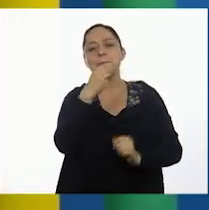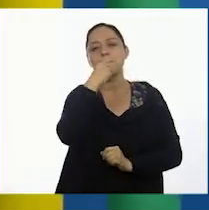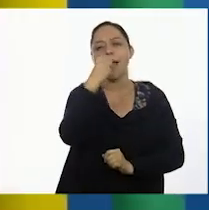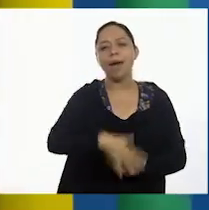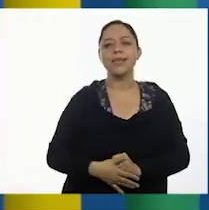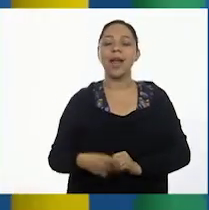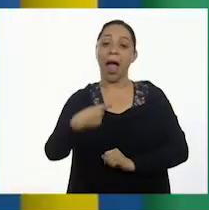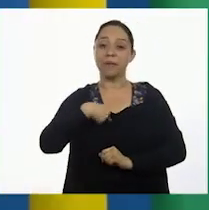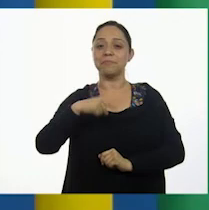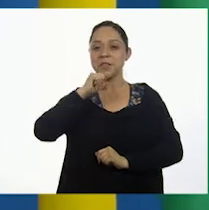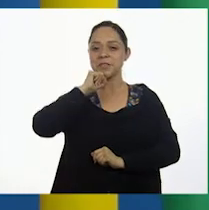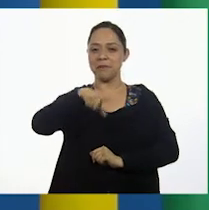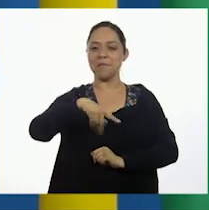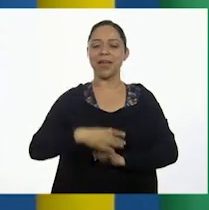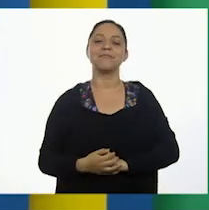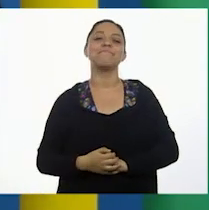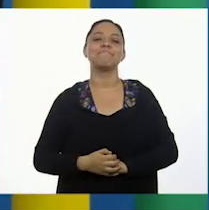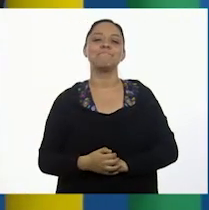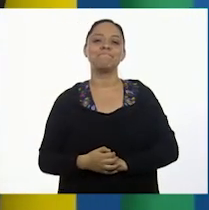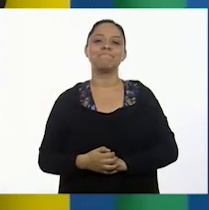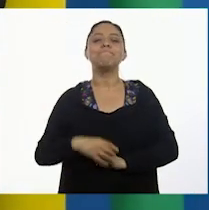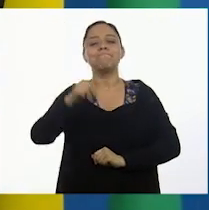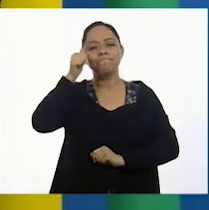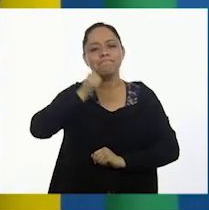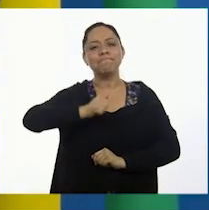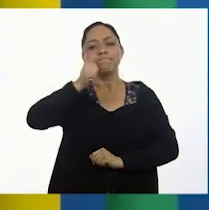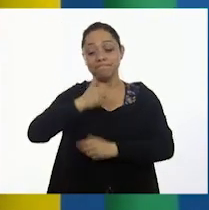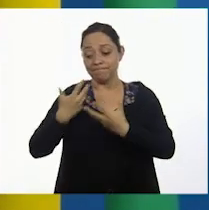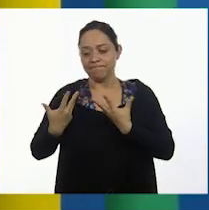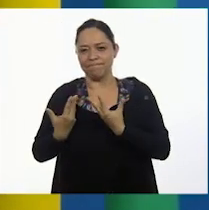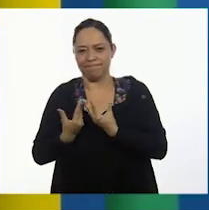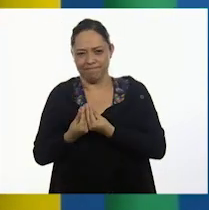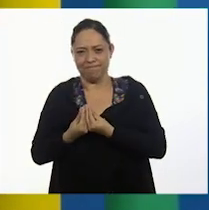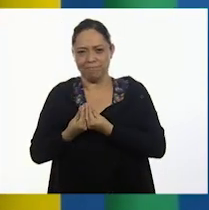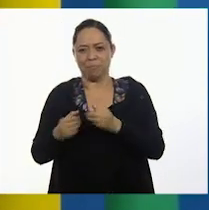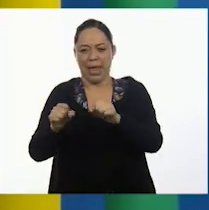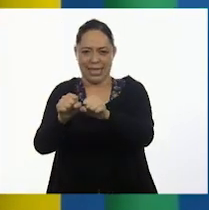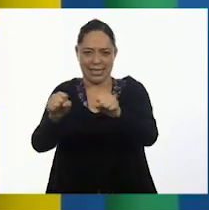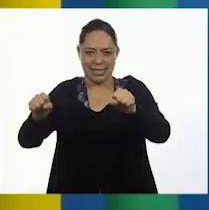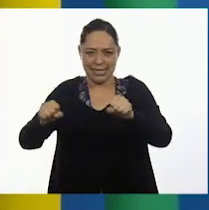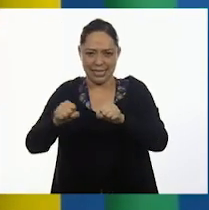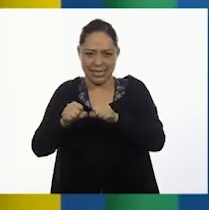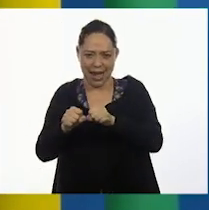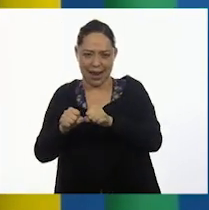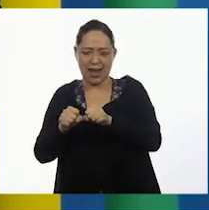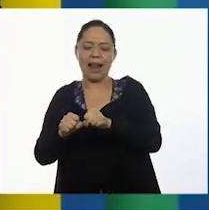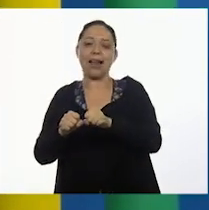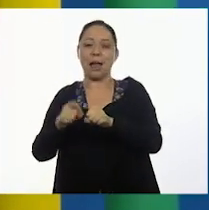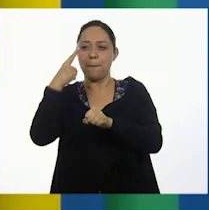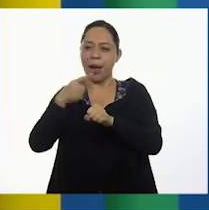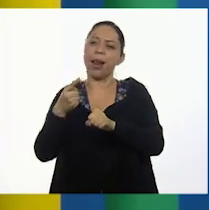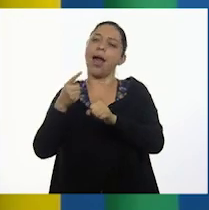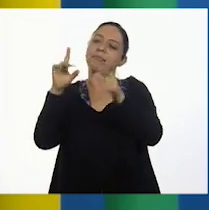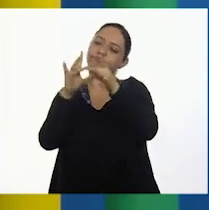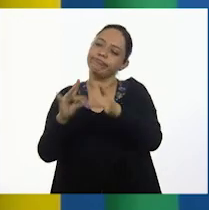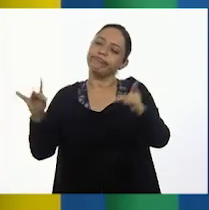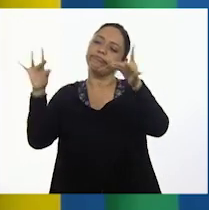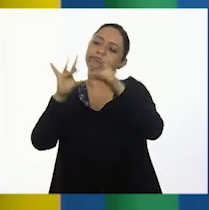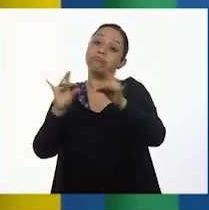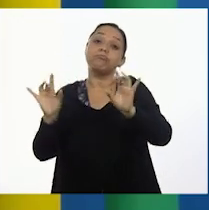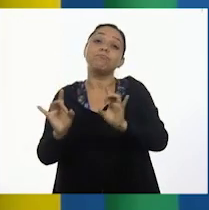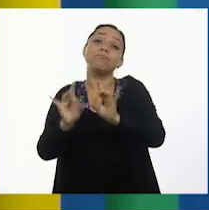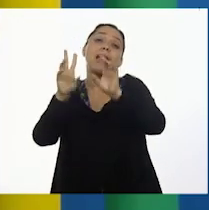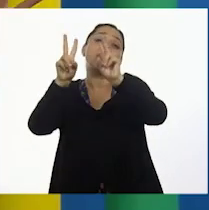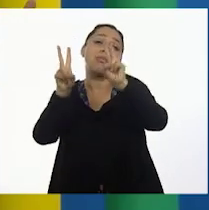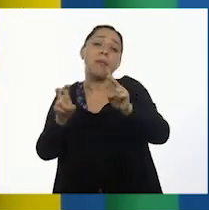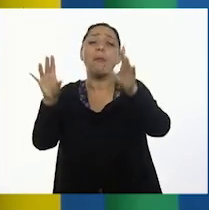mí también. Por lo regular nos reunimos en la sala para comentar sobre nuestro día y si sale algún tema, pues lo vamos platicando. Me